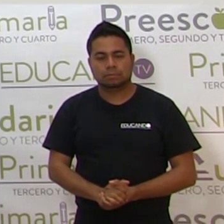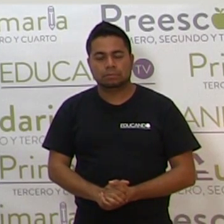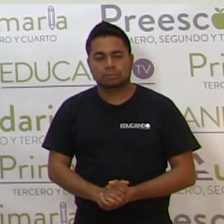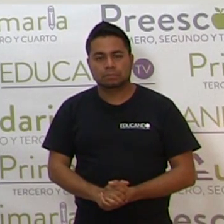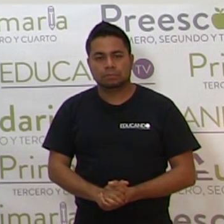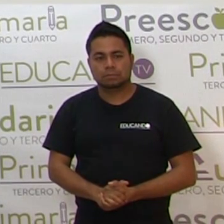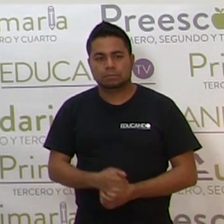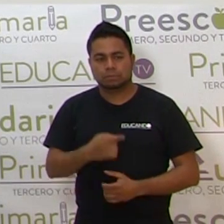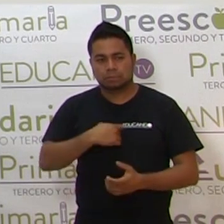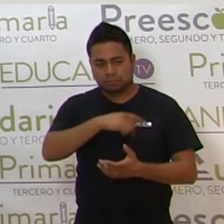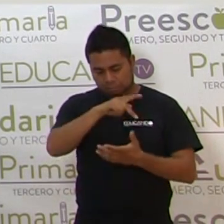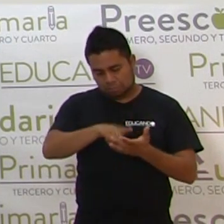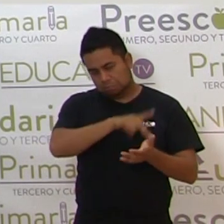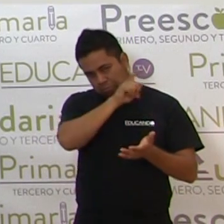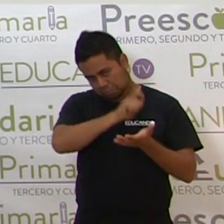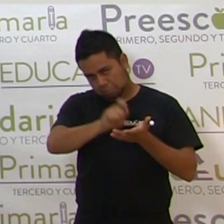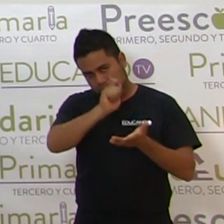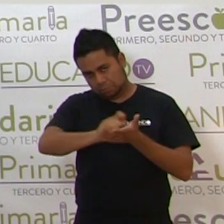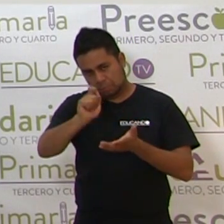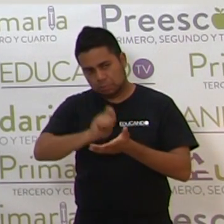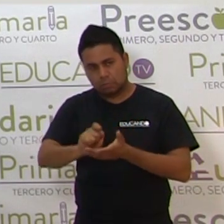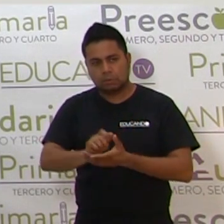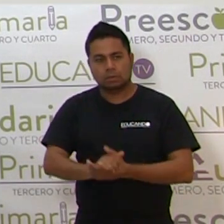voy a volver a anotarla,